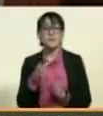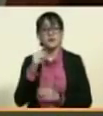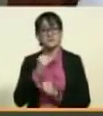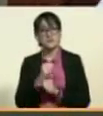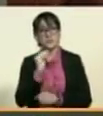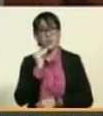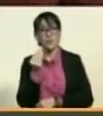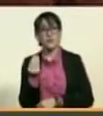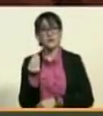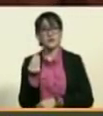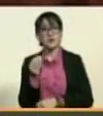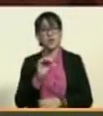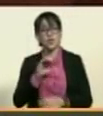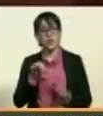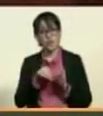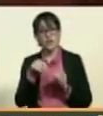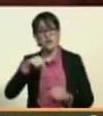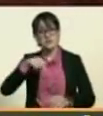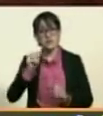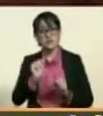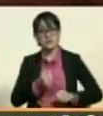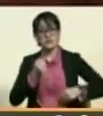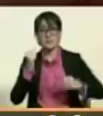juvenil en el Delta de Lamacuro.